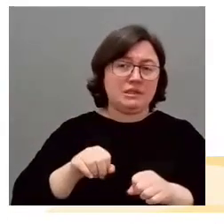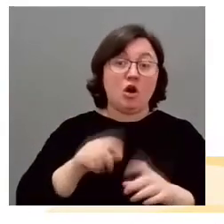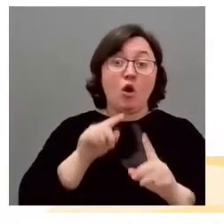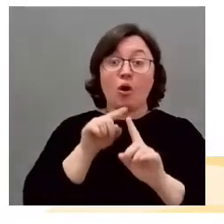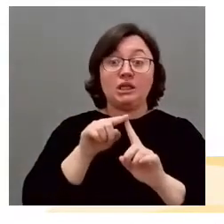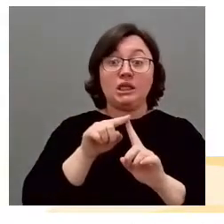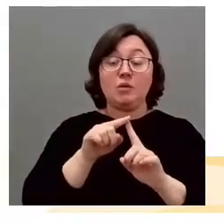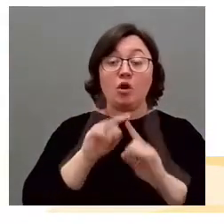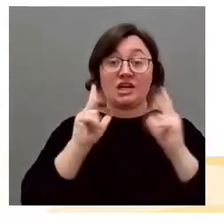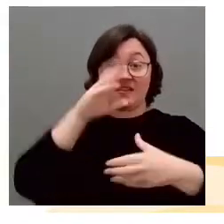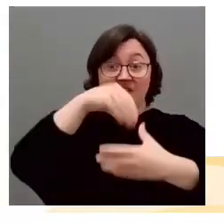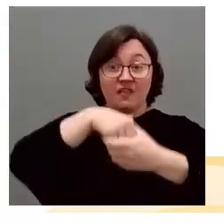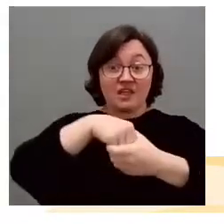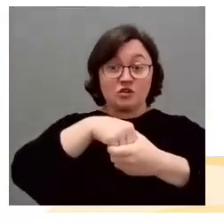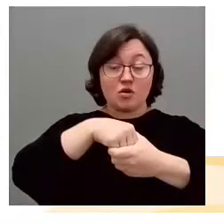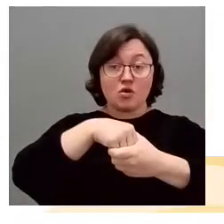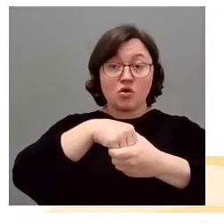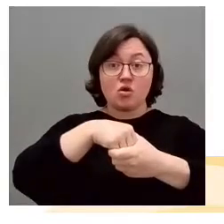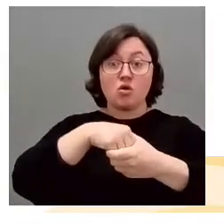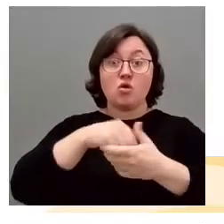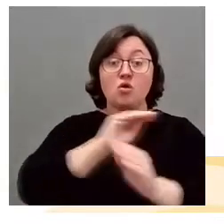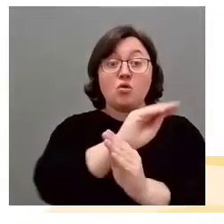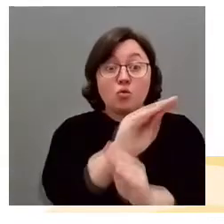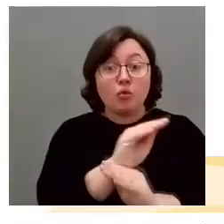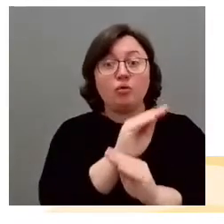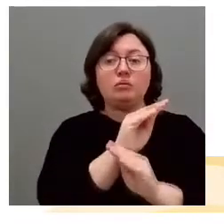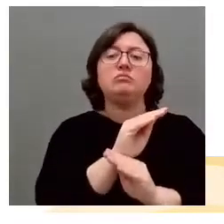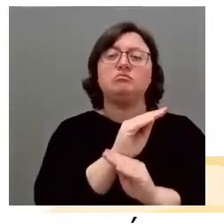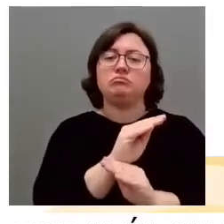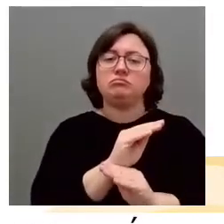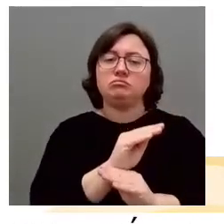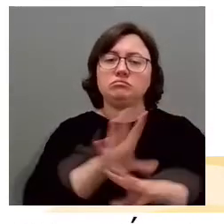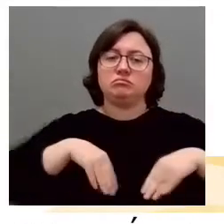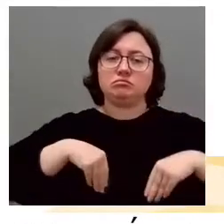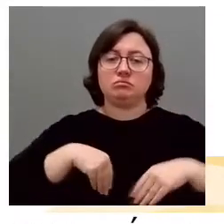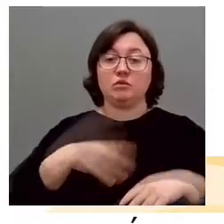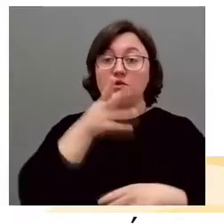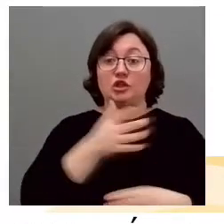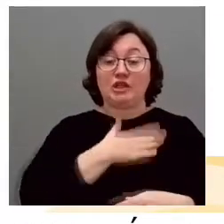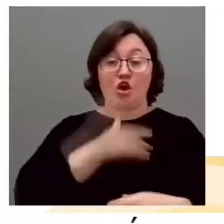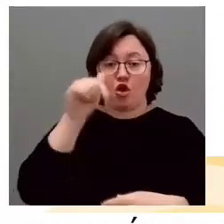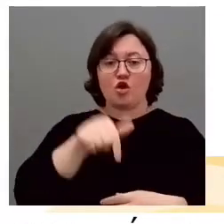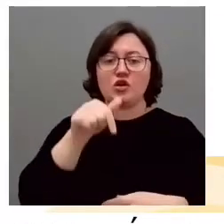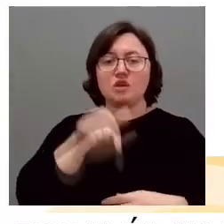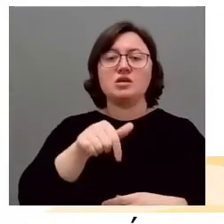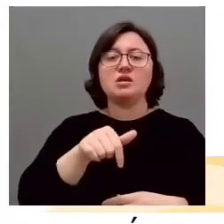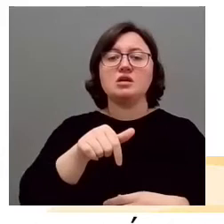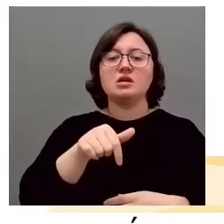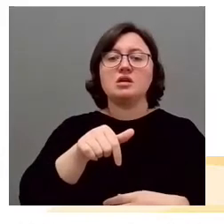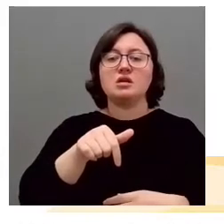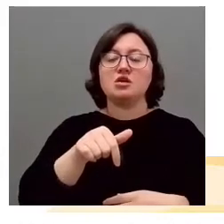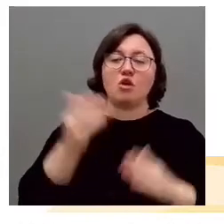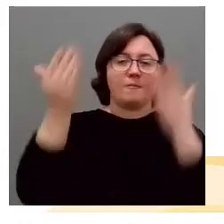que se quedaban un poco a cargo de las entidades, ¿no? Por eso yo quiero poner en valor hoy y ese pequeño